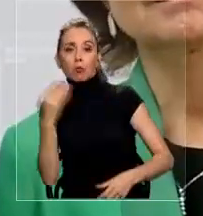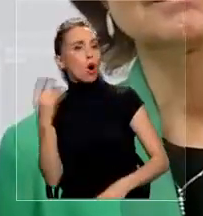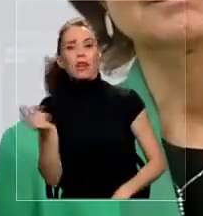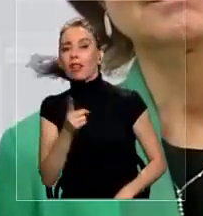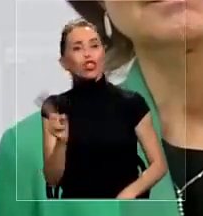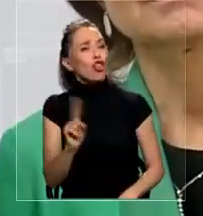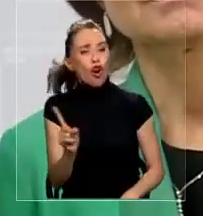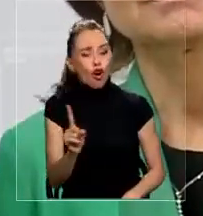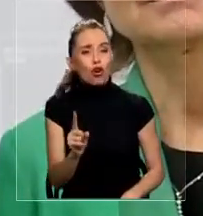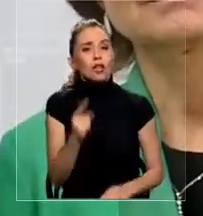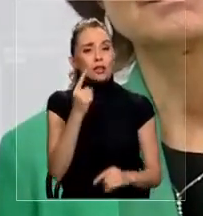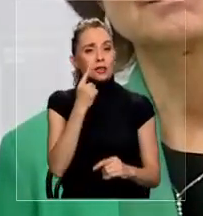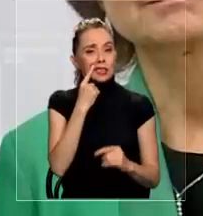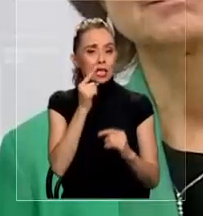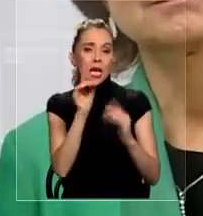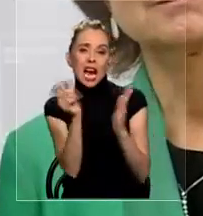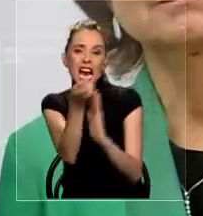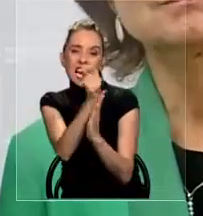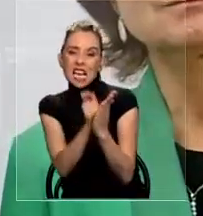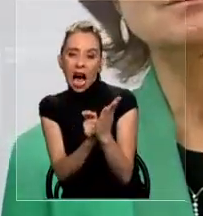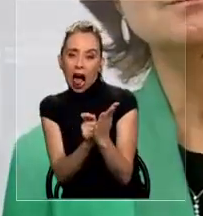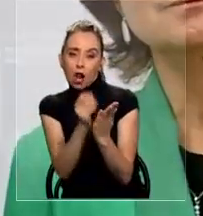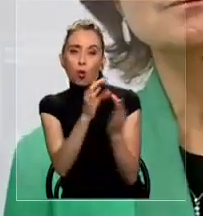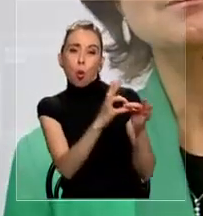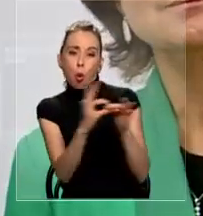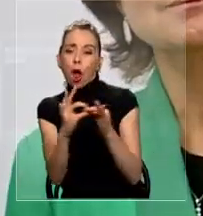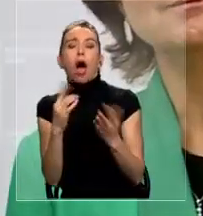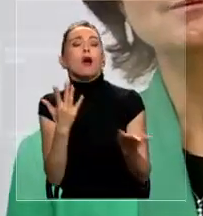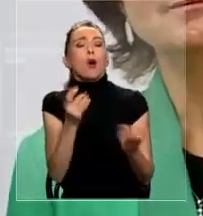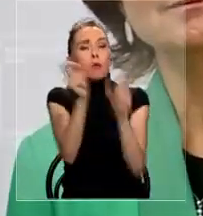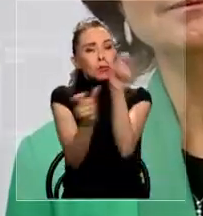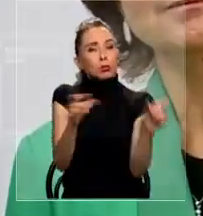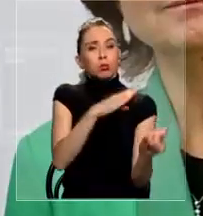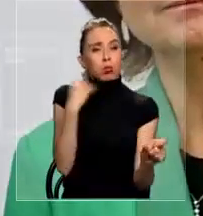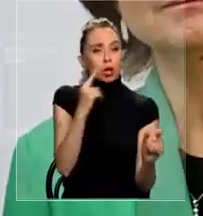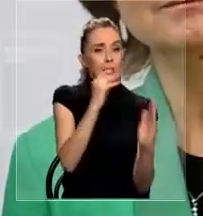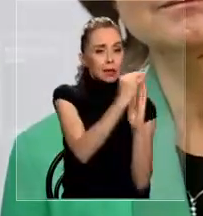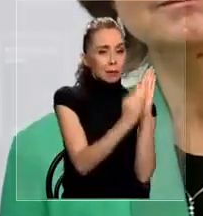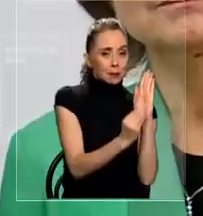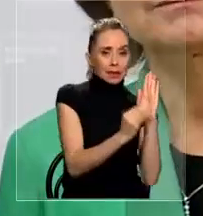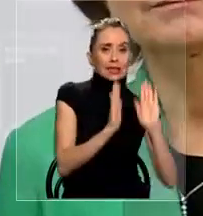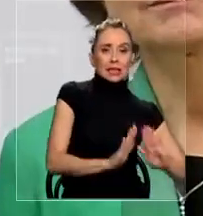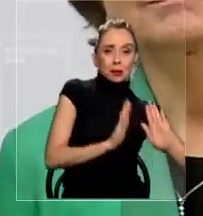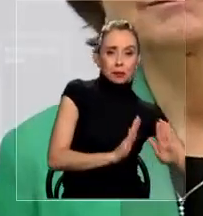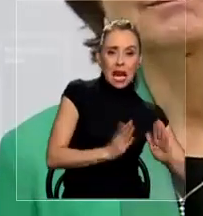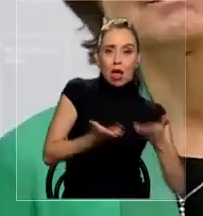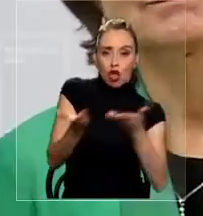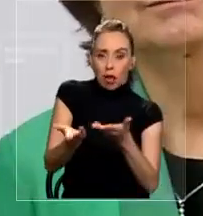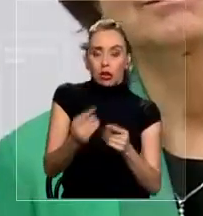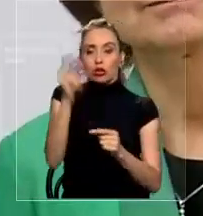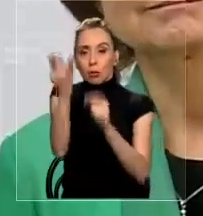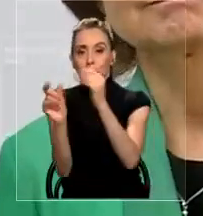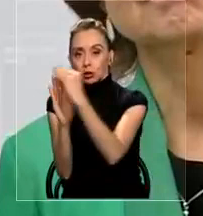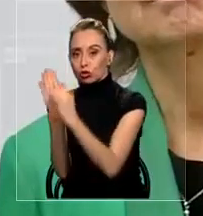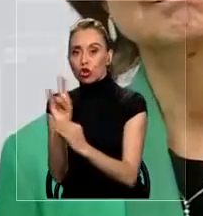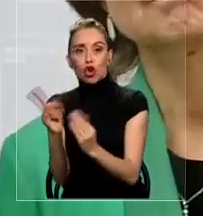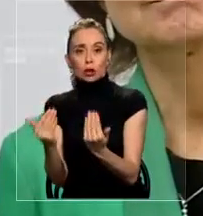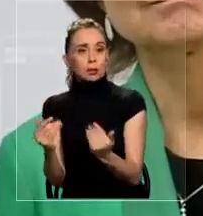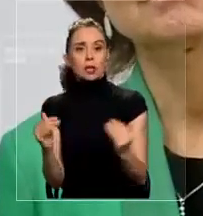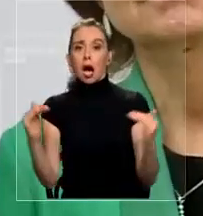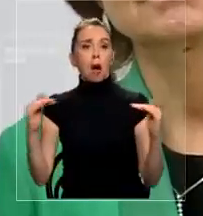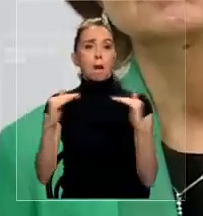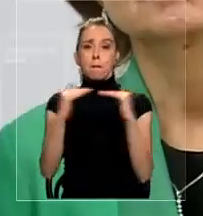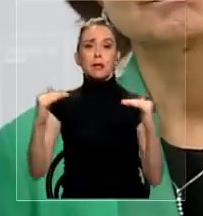no. O sea, si uno saca la media de causales de muerte, está en la lista de espera, y los que no están en la lista de espera, la tasa es la misma. No